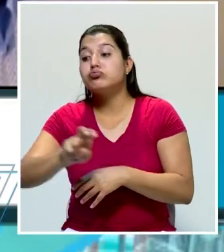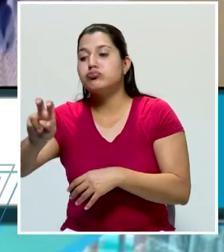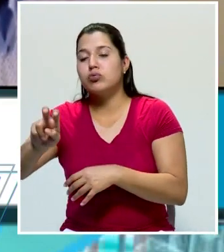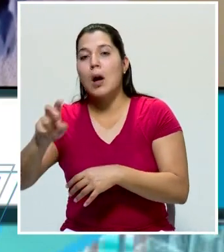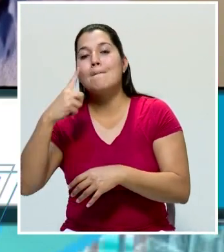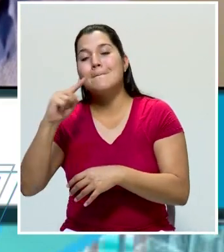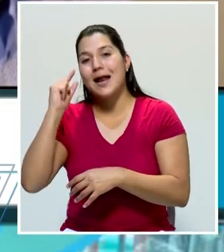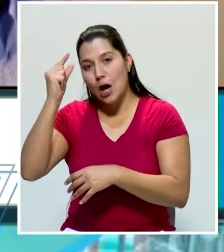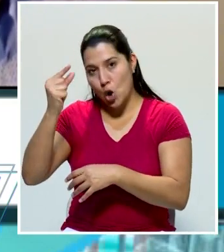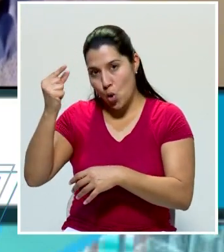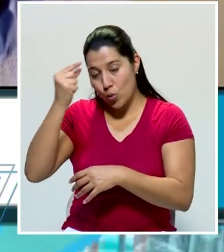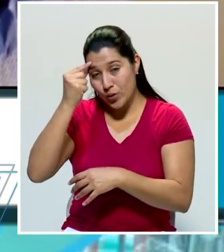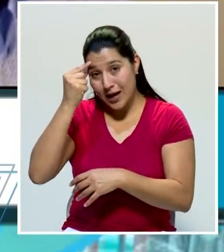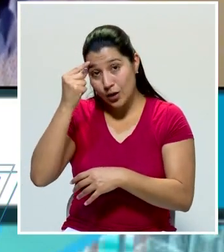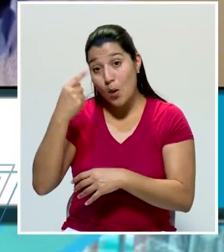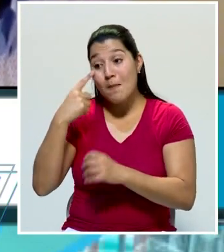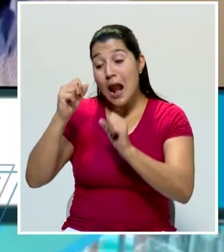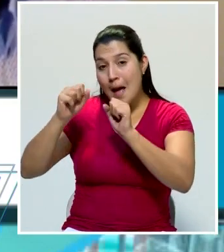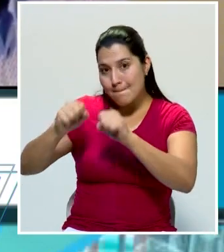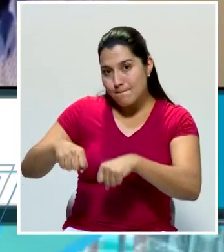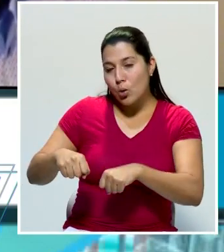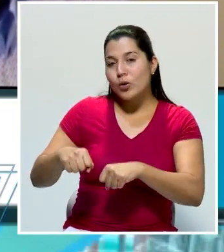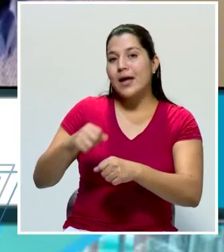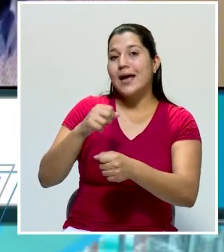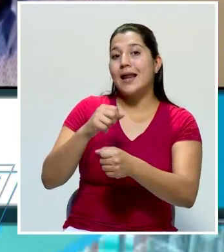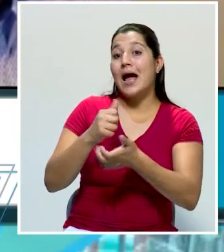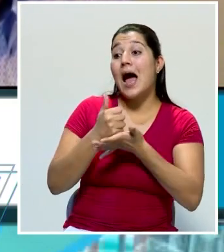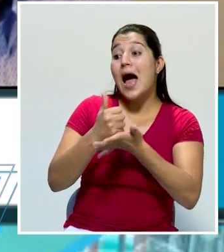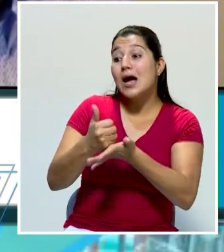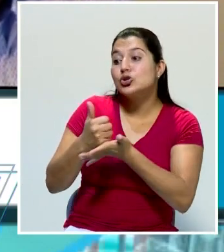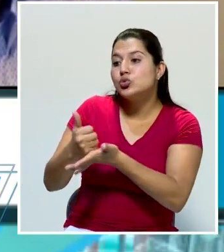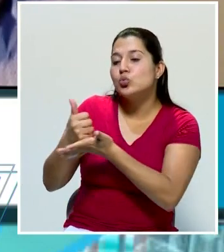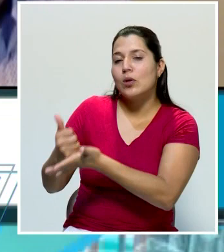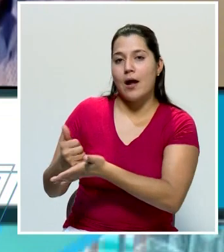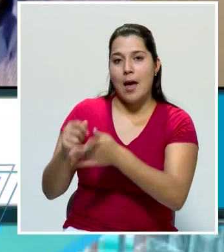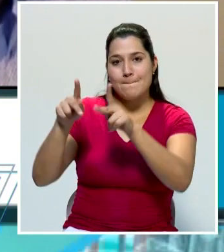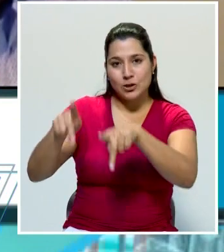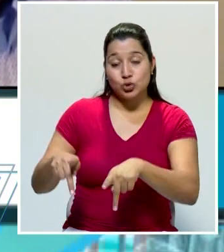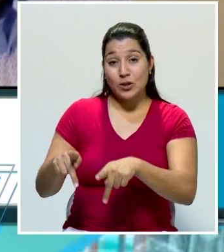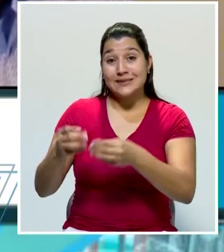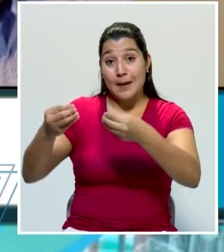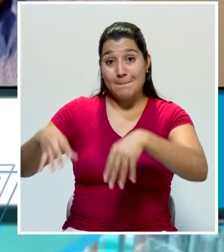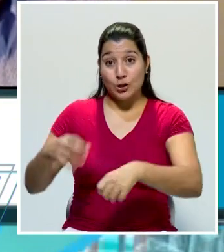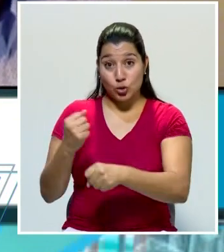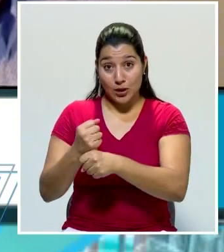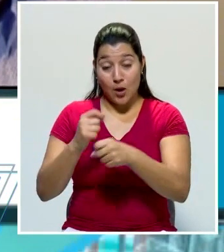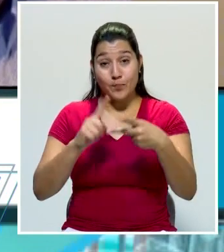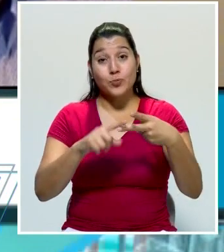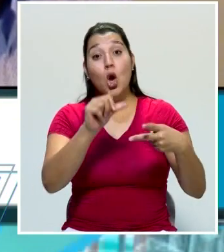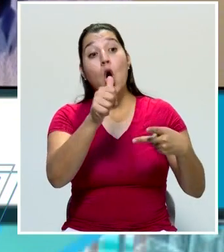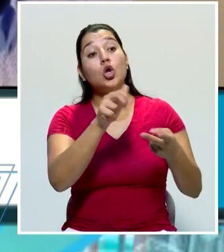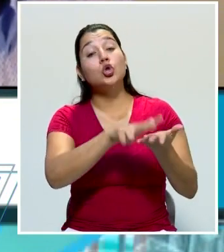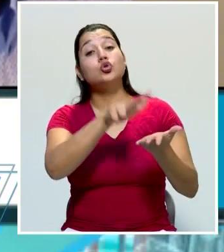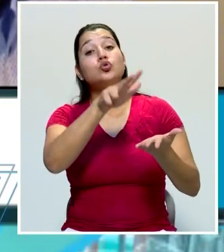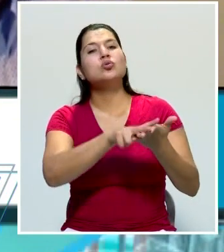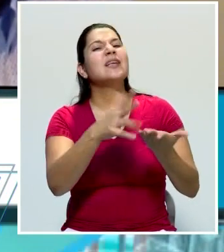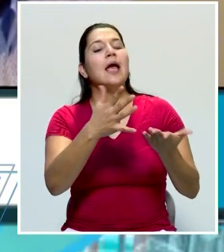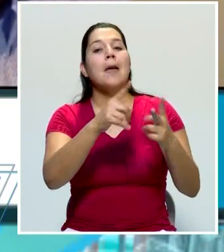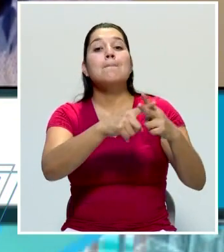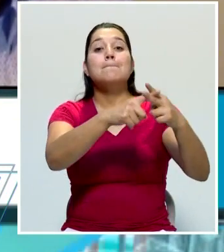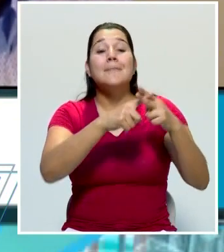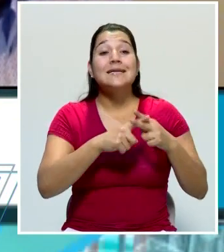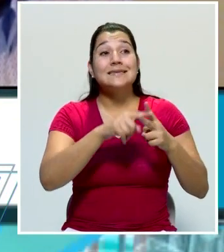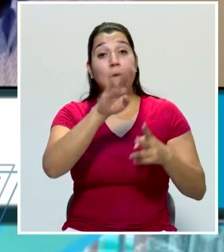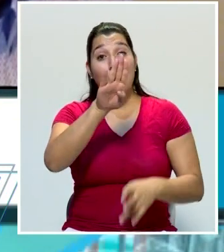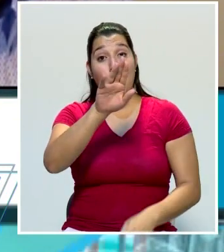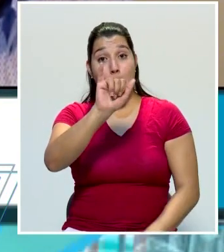aumentar los recursos para la indemnización a las personas que han perdido su trabajo, y otro, que era un crédito del BID, que debía